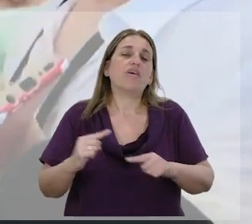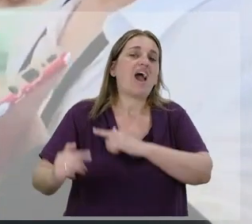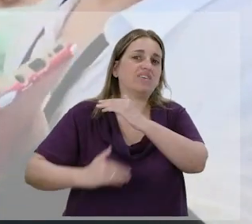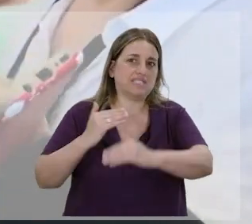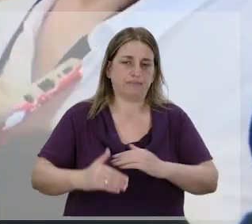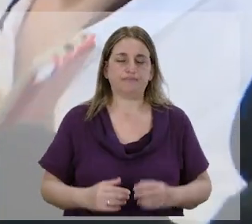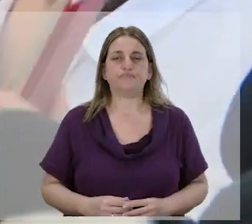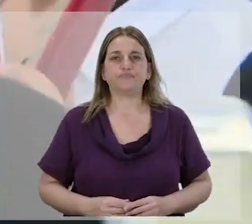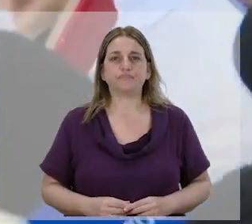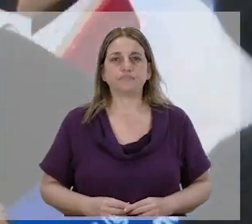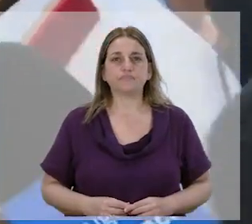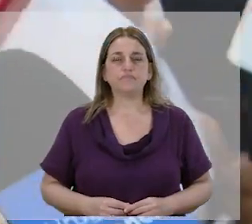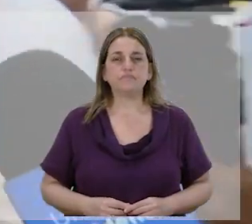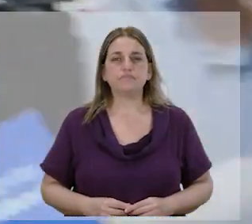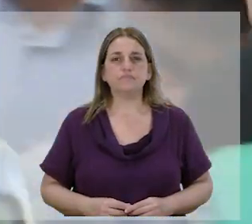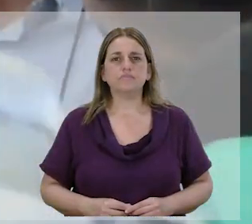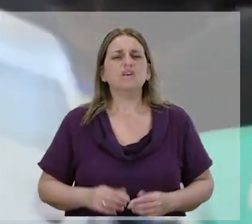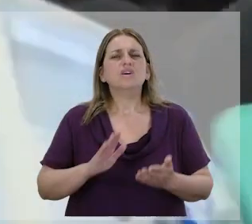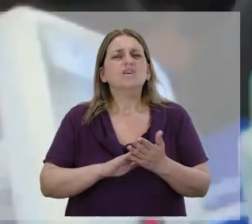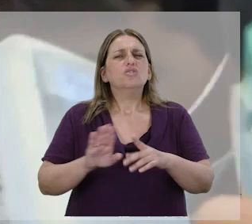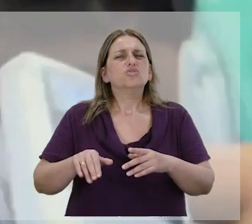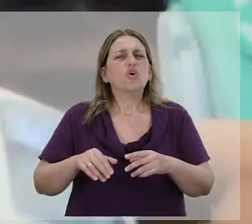ahí podemos avanzar.